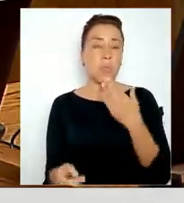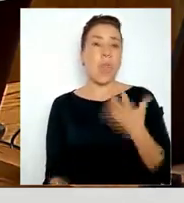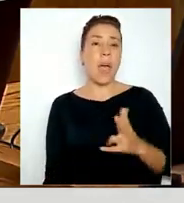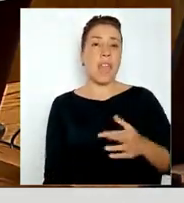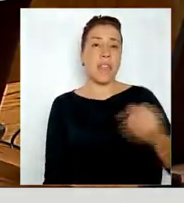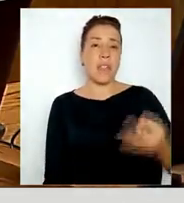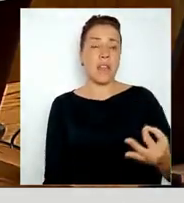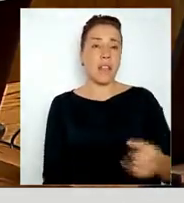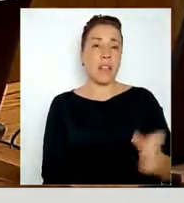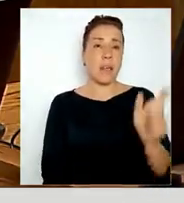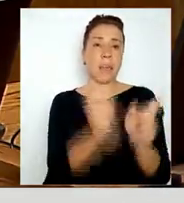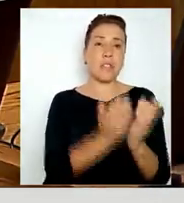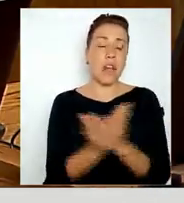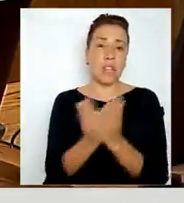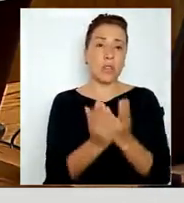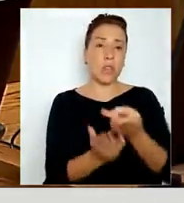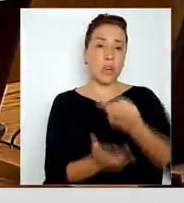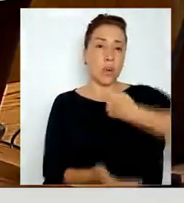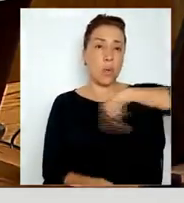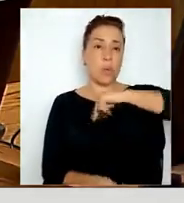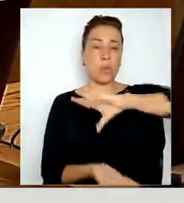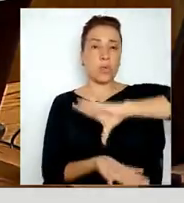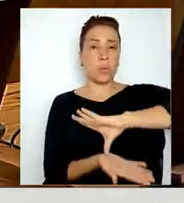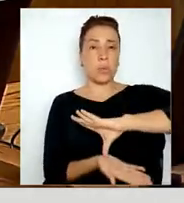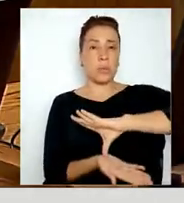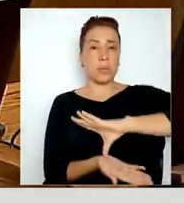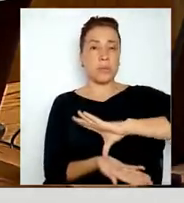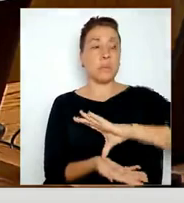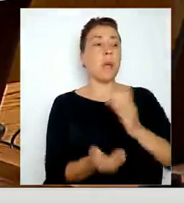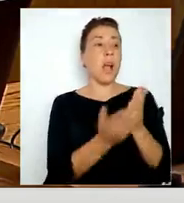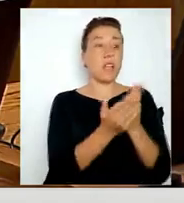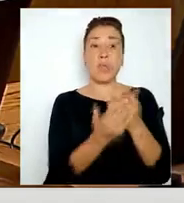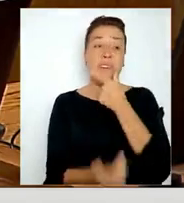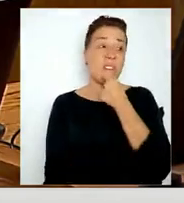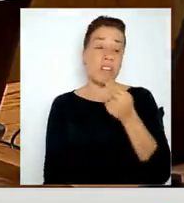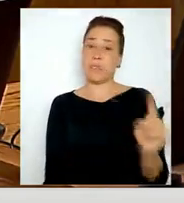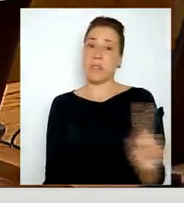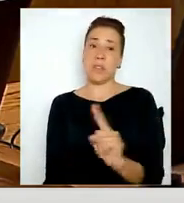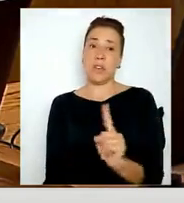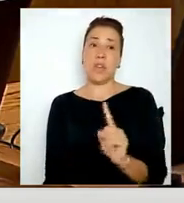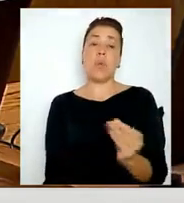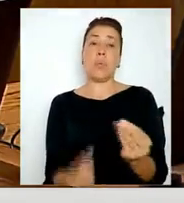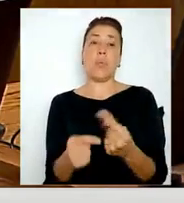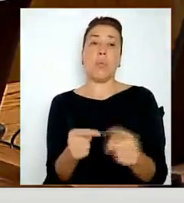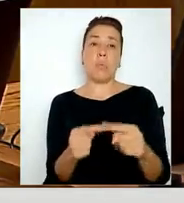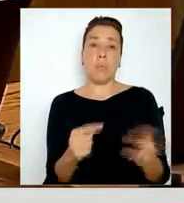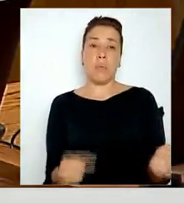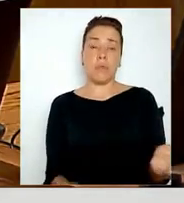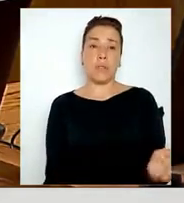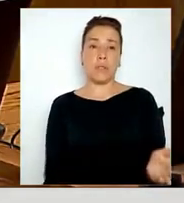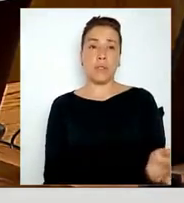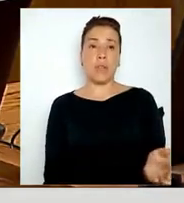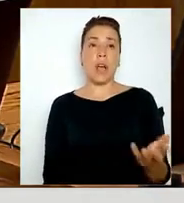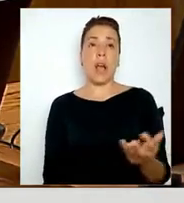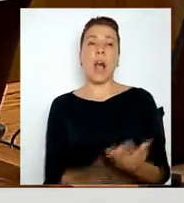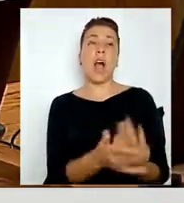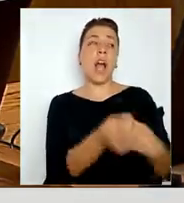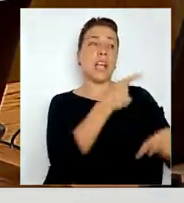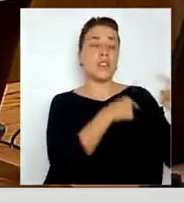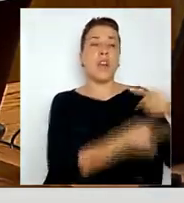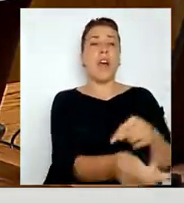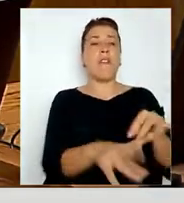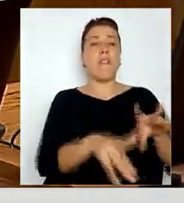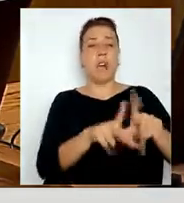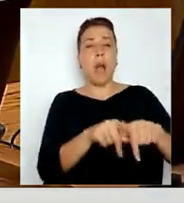de nuestro país porque estudiar no es fácil porque muchas veces aquí hay historias de familias completas que se